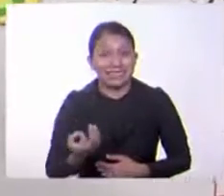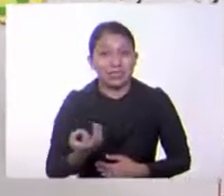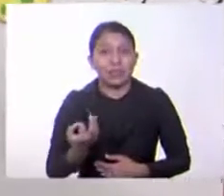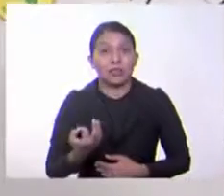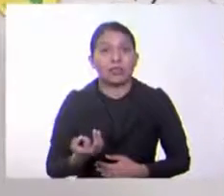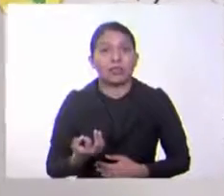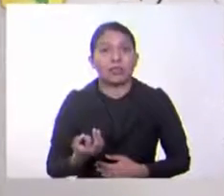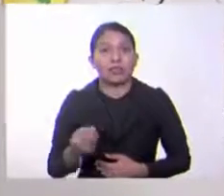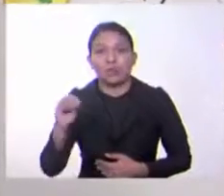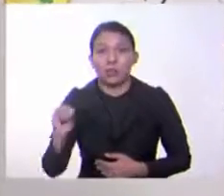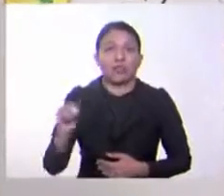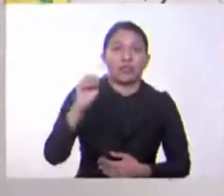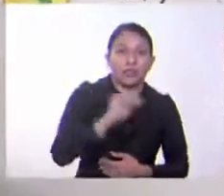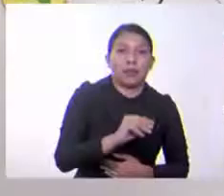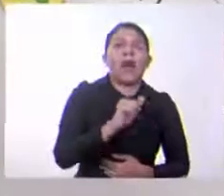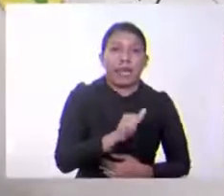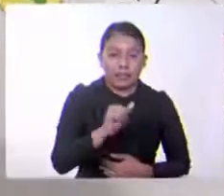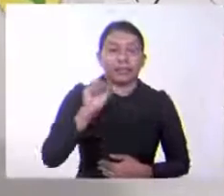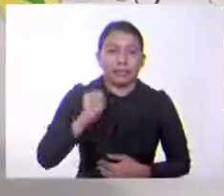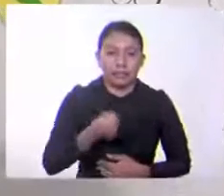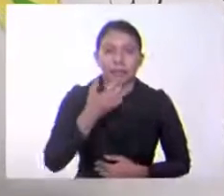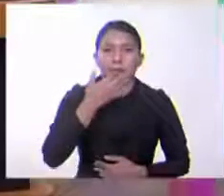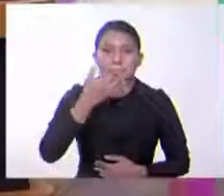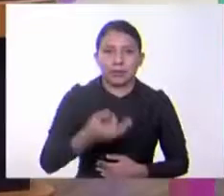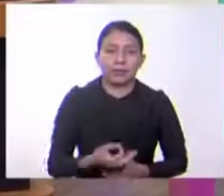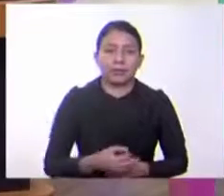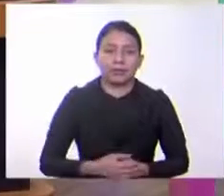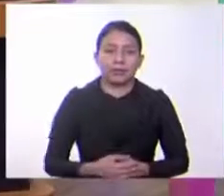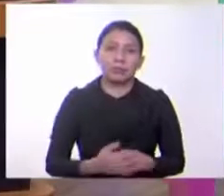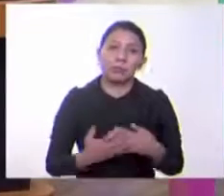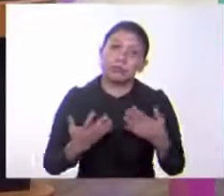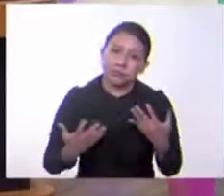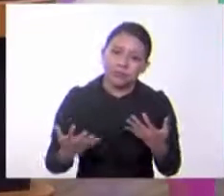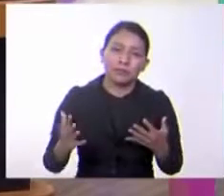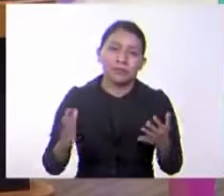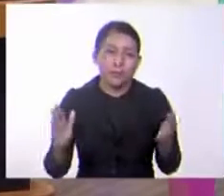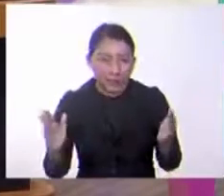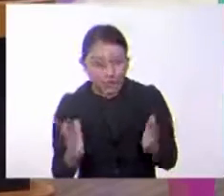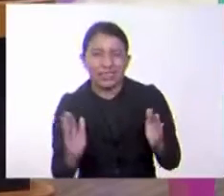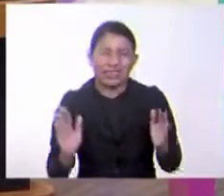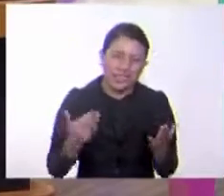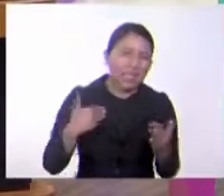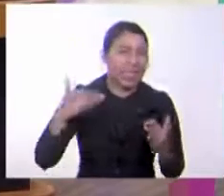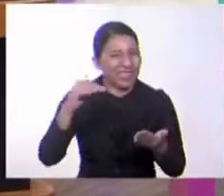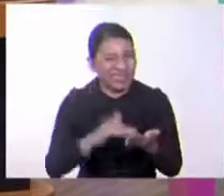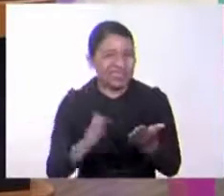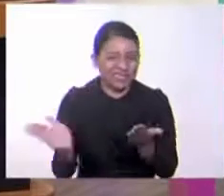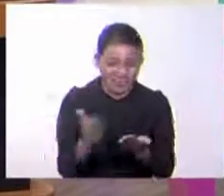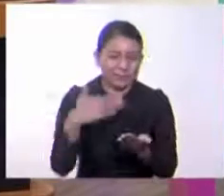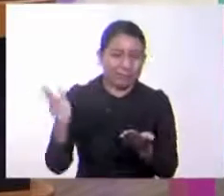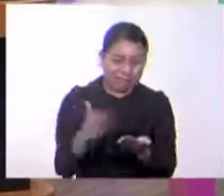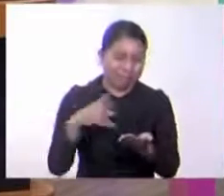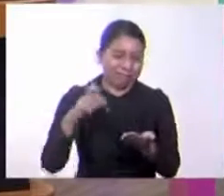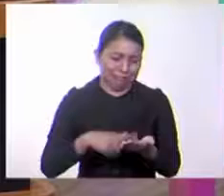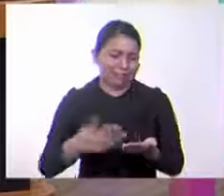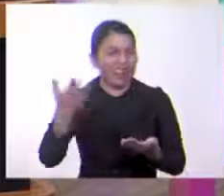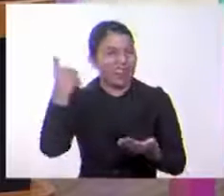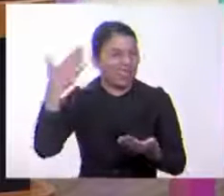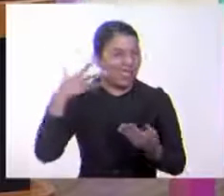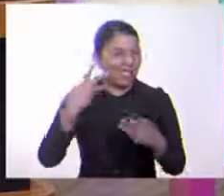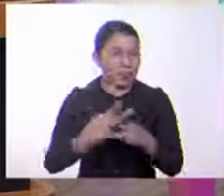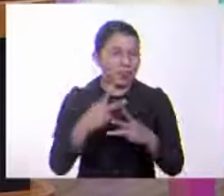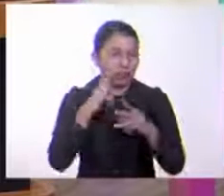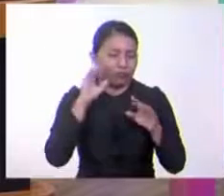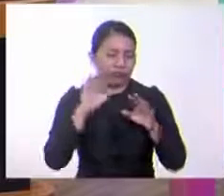cumpla A. Muy bien, creo que ahora voy a empezar a revisar todo lo que he estudiado en matemática y tratar de